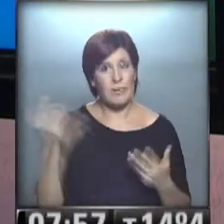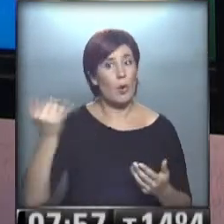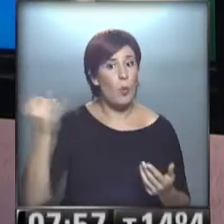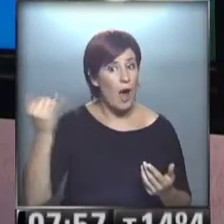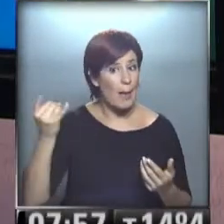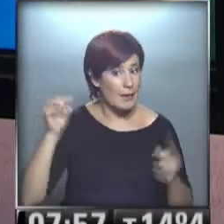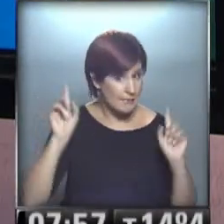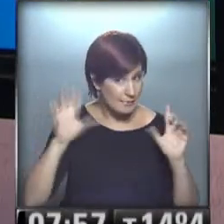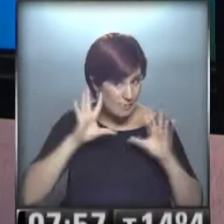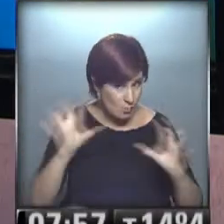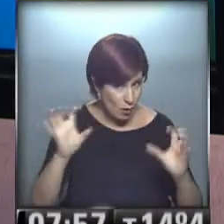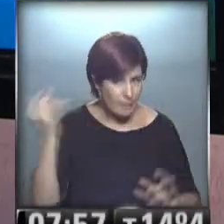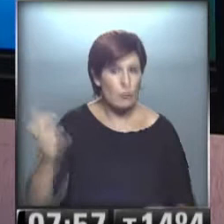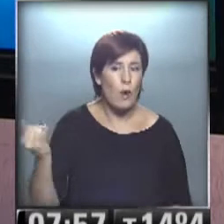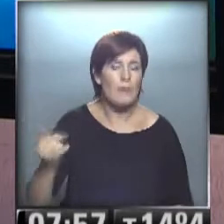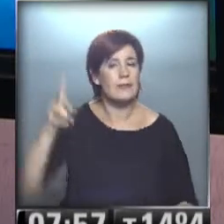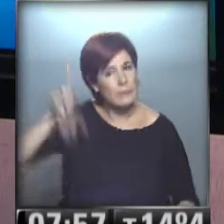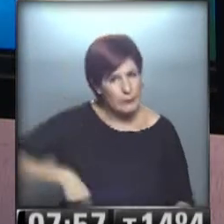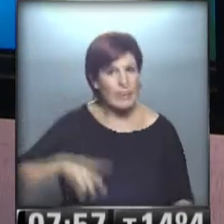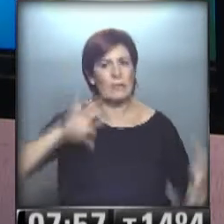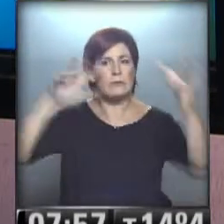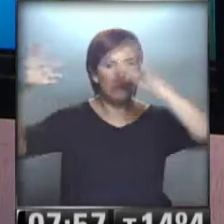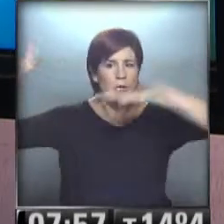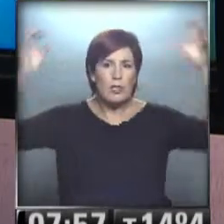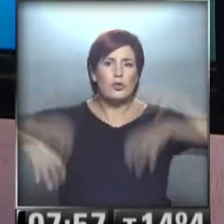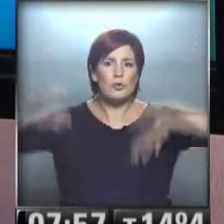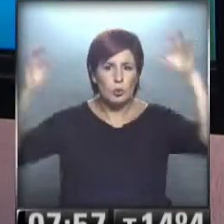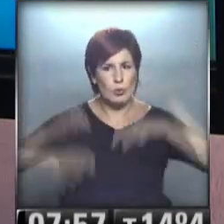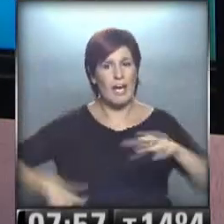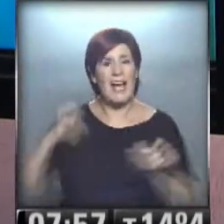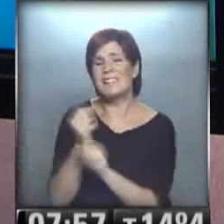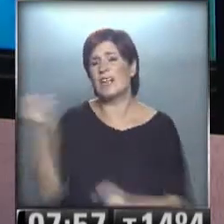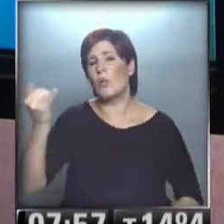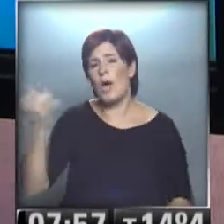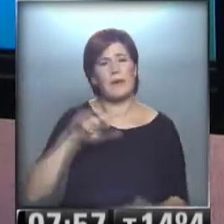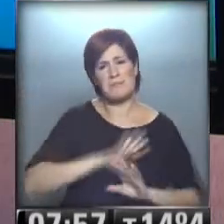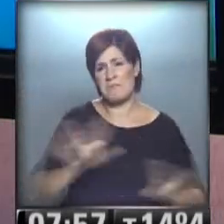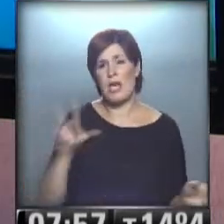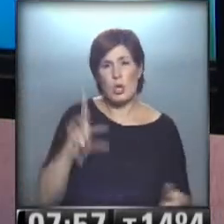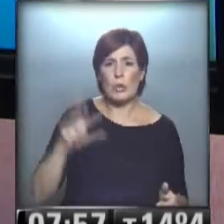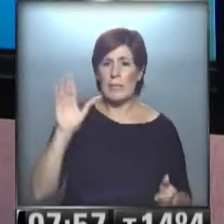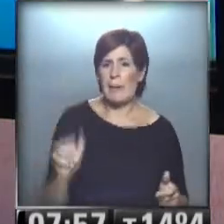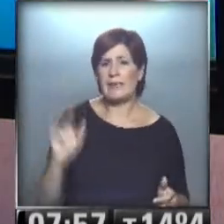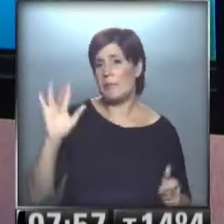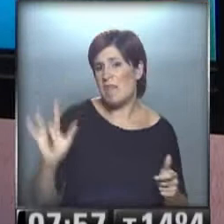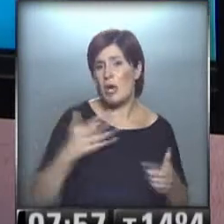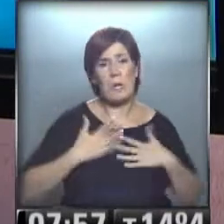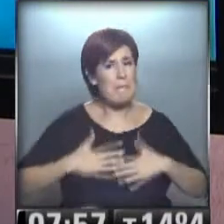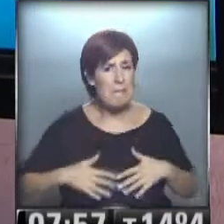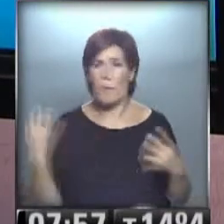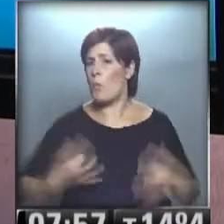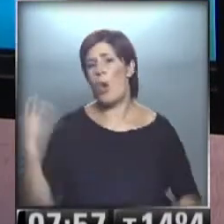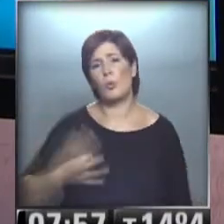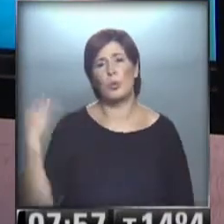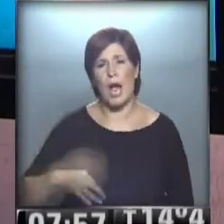el día de la desmejora en las condiciones meteorológicas en el centro del país. Hasta ese día, lunes, martes, miércoles, buenísimo el tiempo en todo